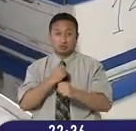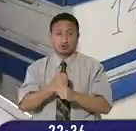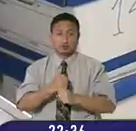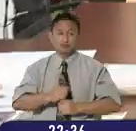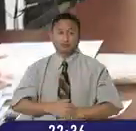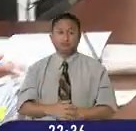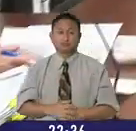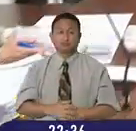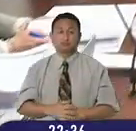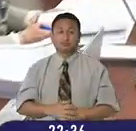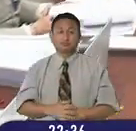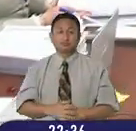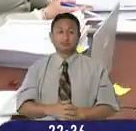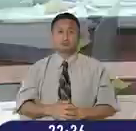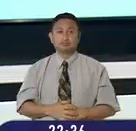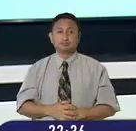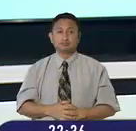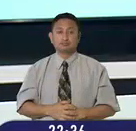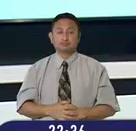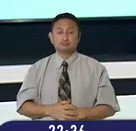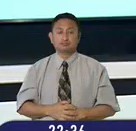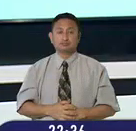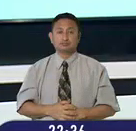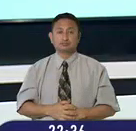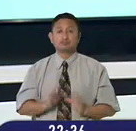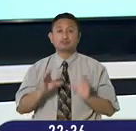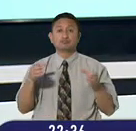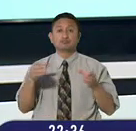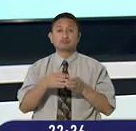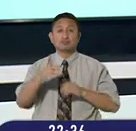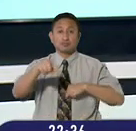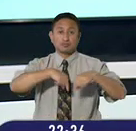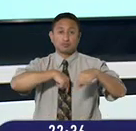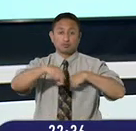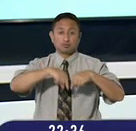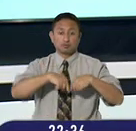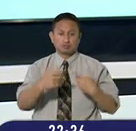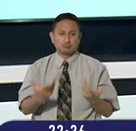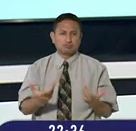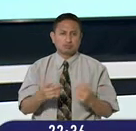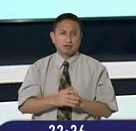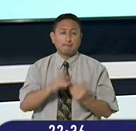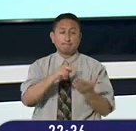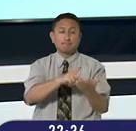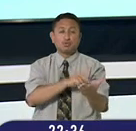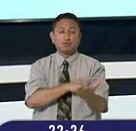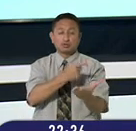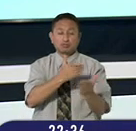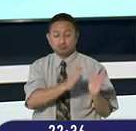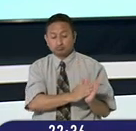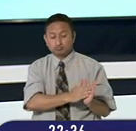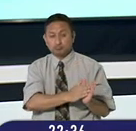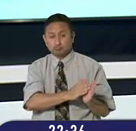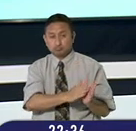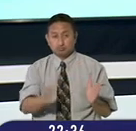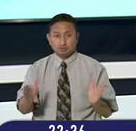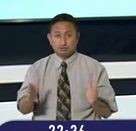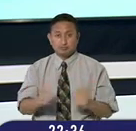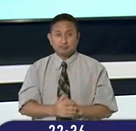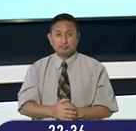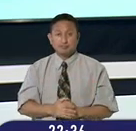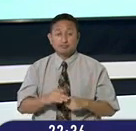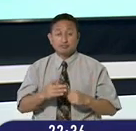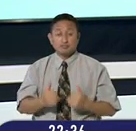informó Ismenia Solórzano. La Comisión de Movilidad aún no determina el proyecto de ordenanza que busca brindar